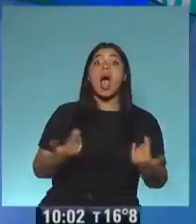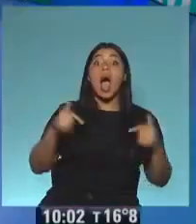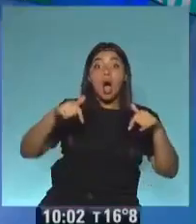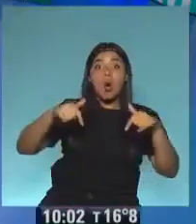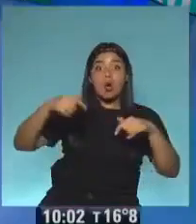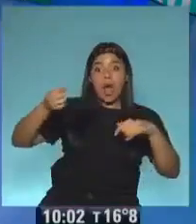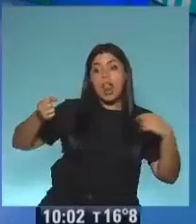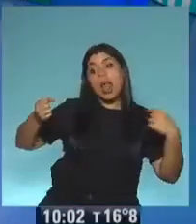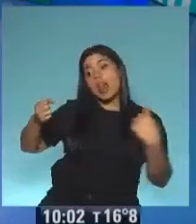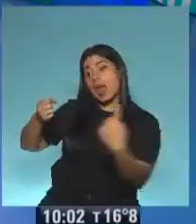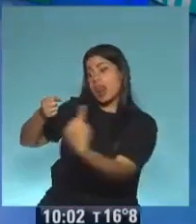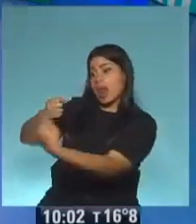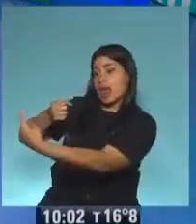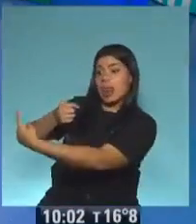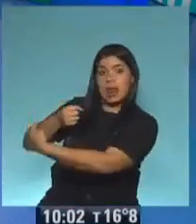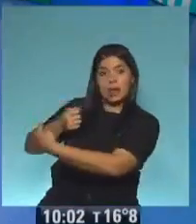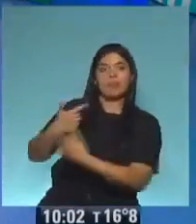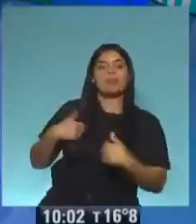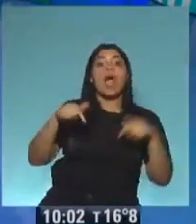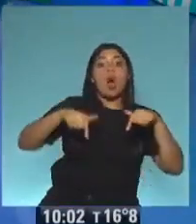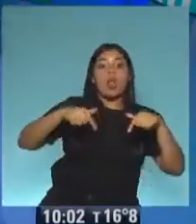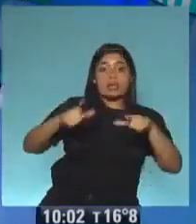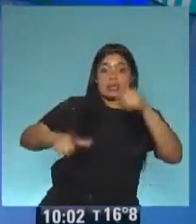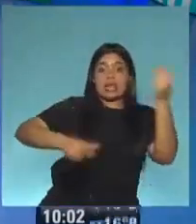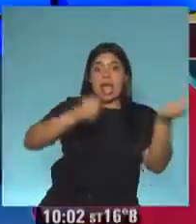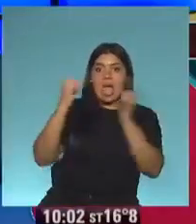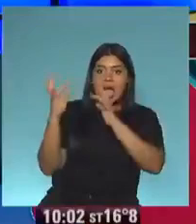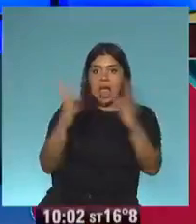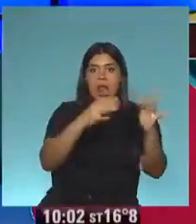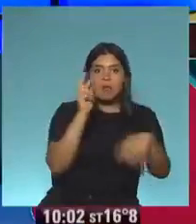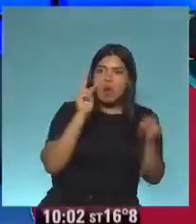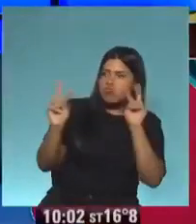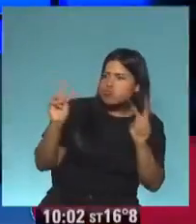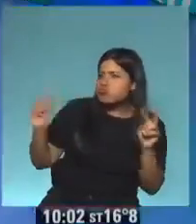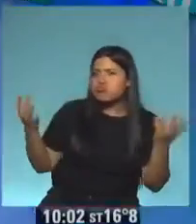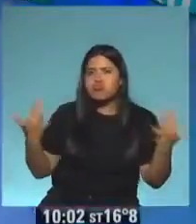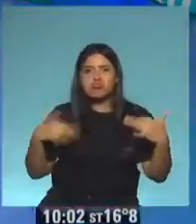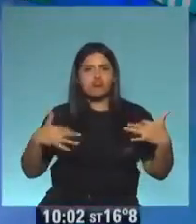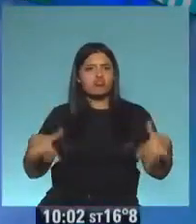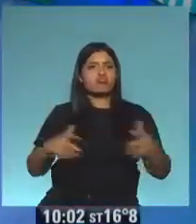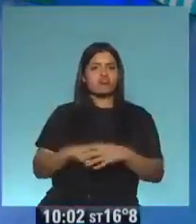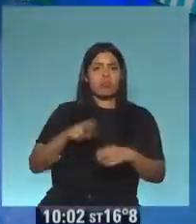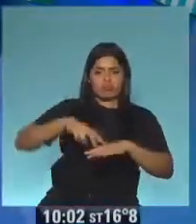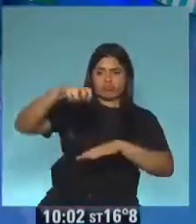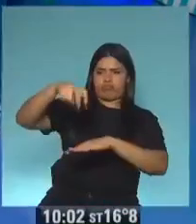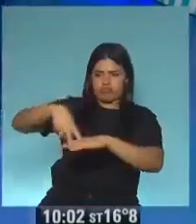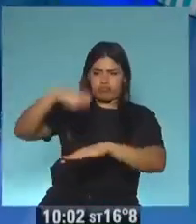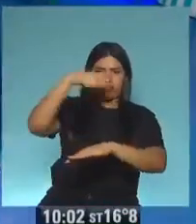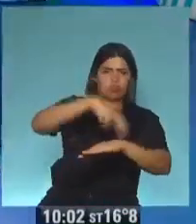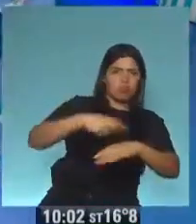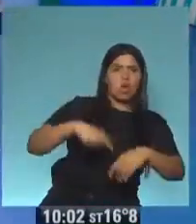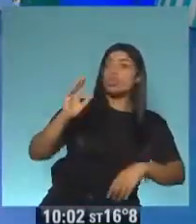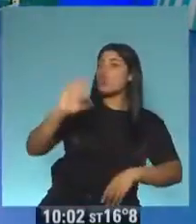vuelta. Una vuelta. Dice, una vuelta. Caminando por la selva. Caminando y saltan por los troncos. Pues todos estén